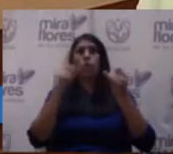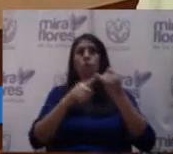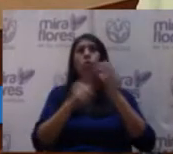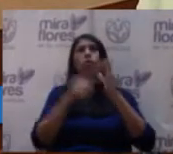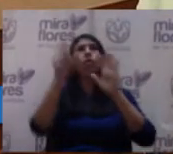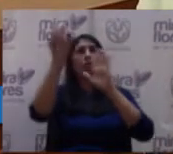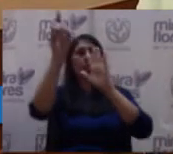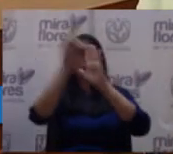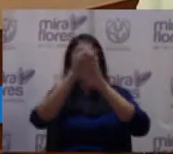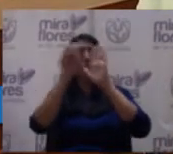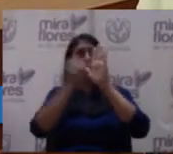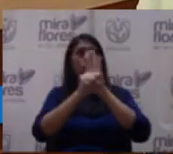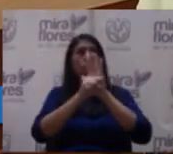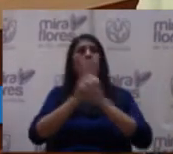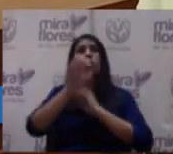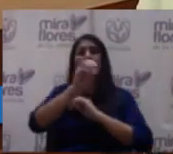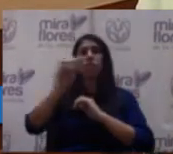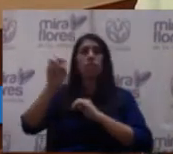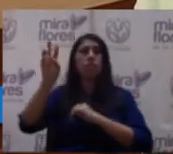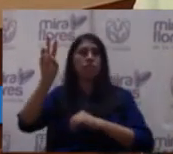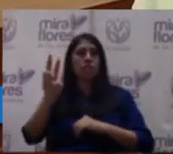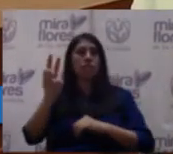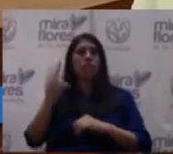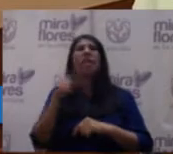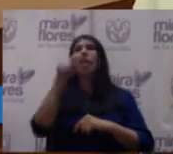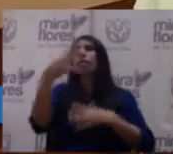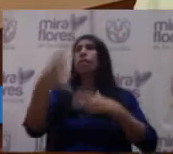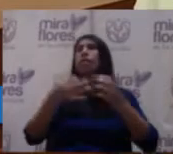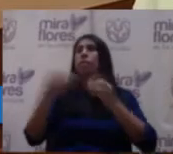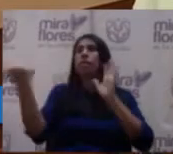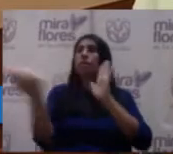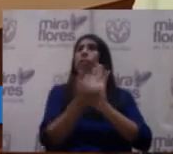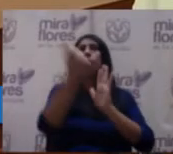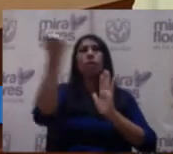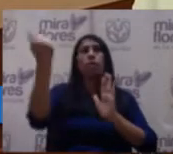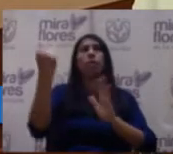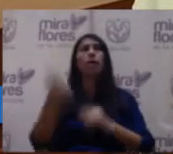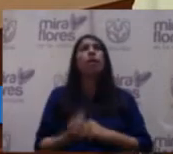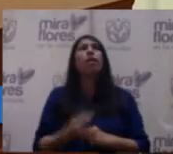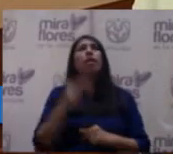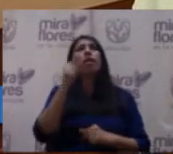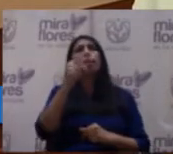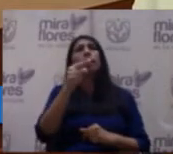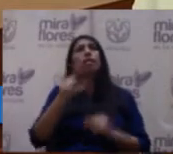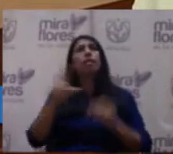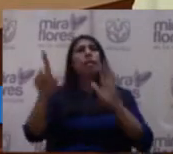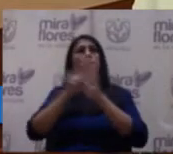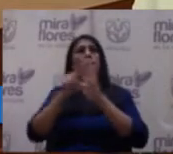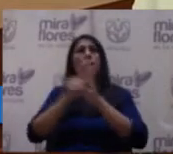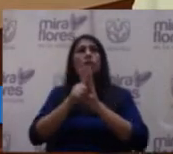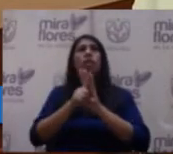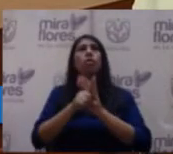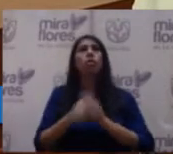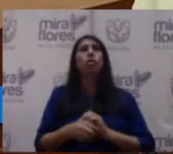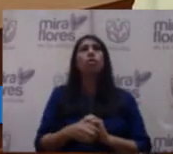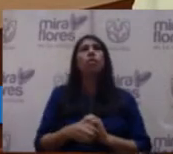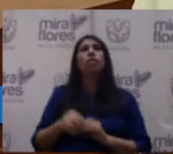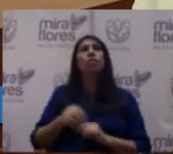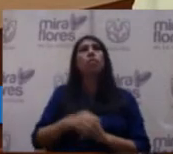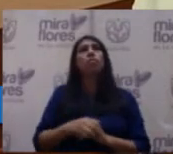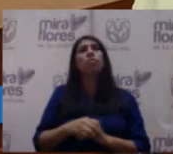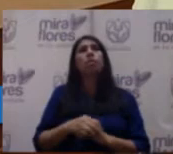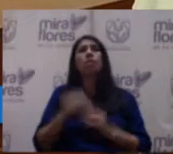Supremo 006, que es el texto que aprueba, digamos, el texto único ordenado de la Ley 2744, que es la modificatoria